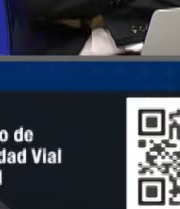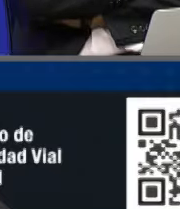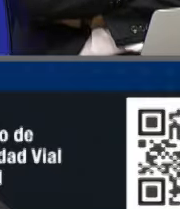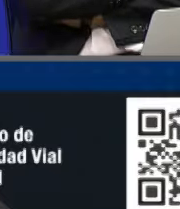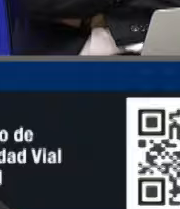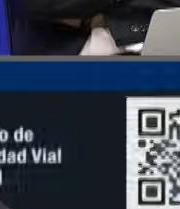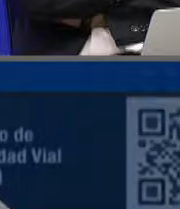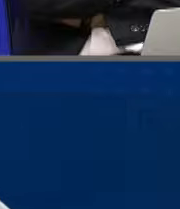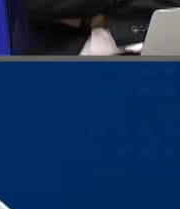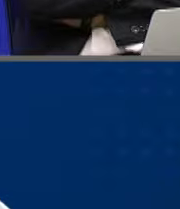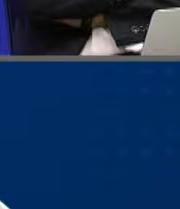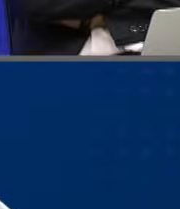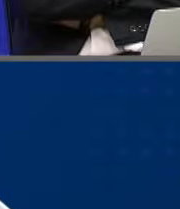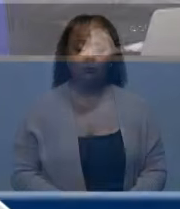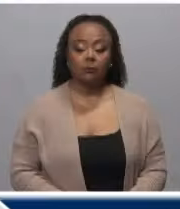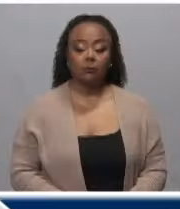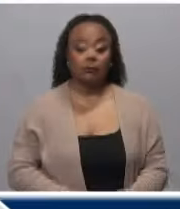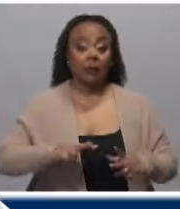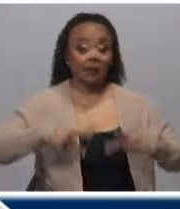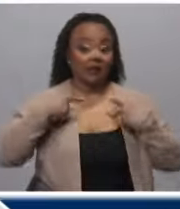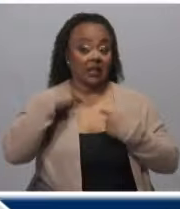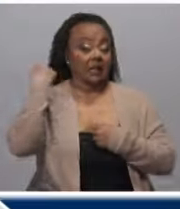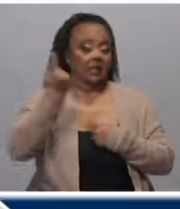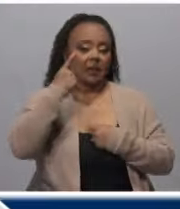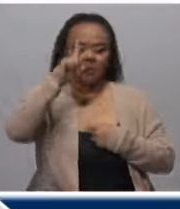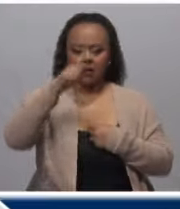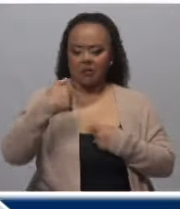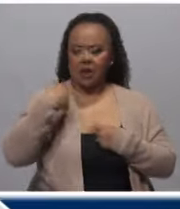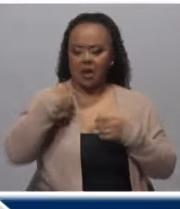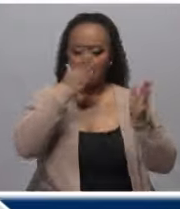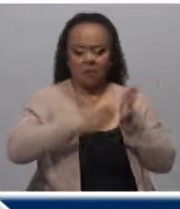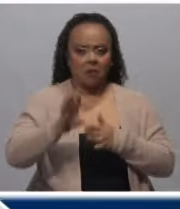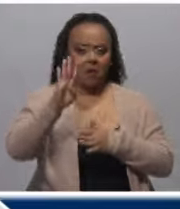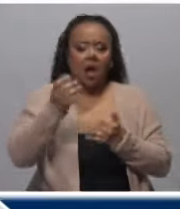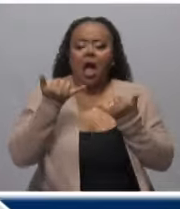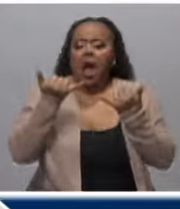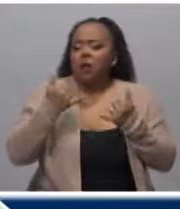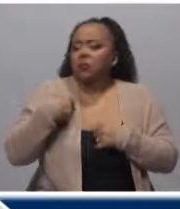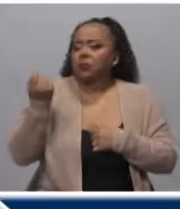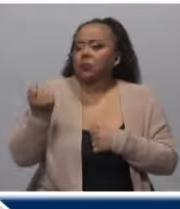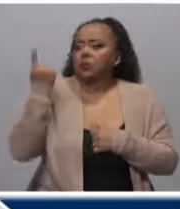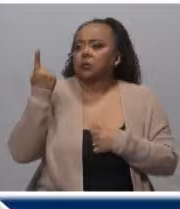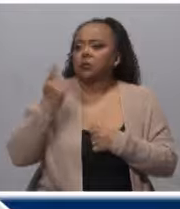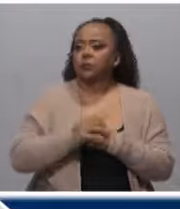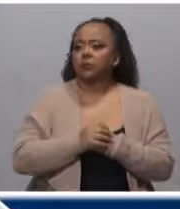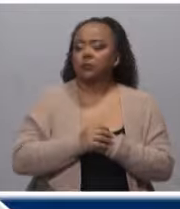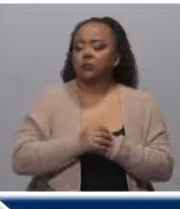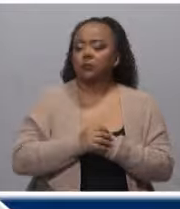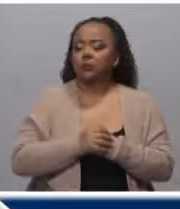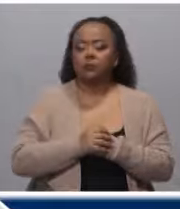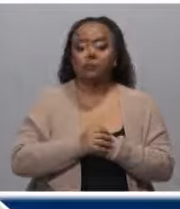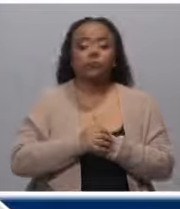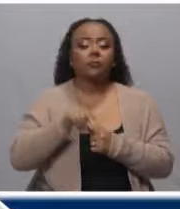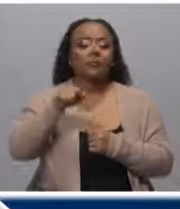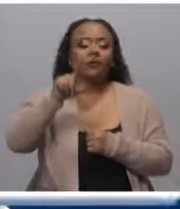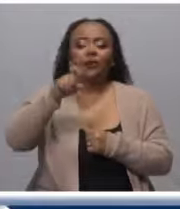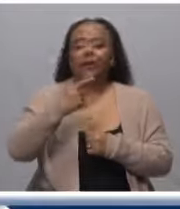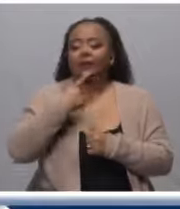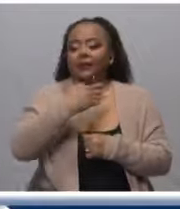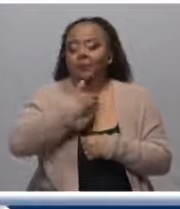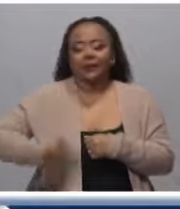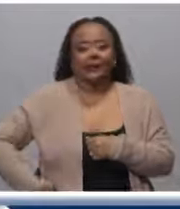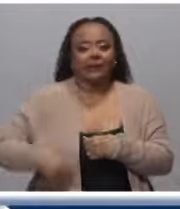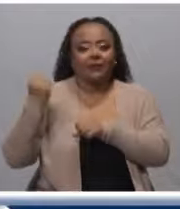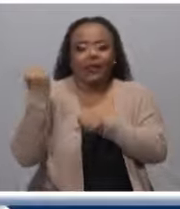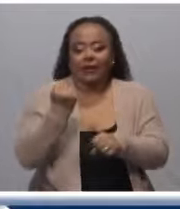b Siempre hay que tener un plan b en la vida siempre hay que ten en la vida solo solo está segura la muerte eso tiene que decirlo el presidente de la